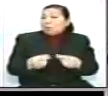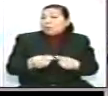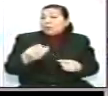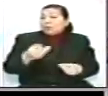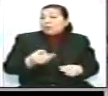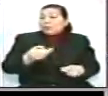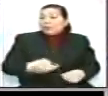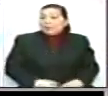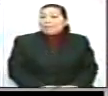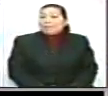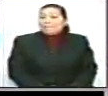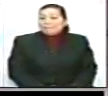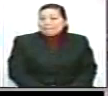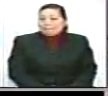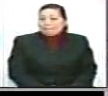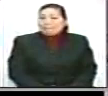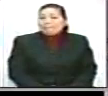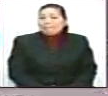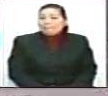especiales.